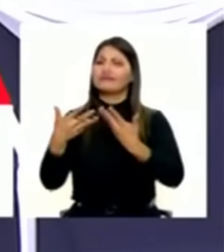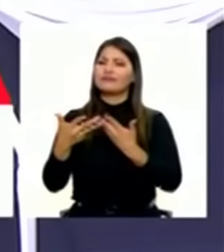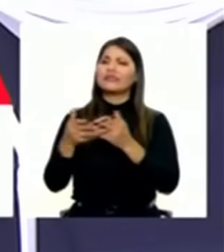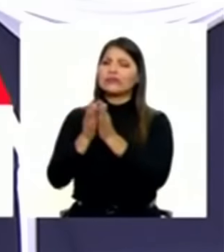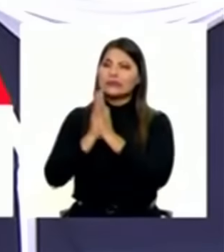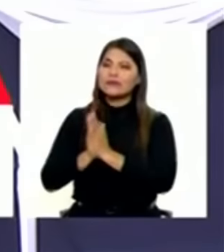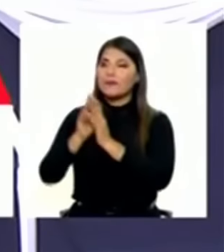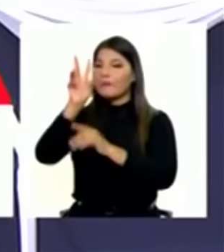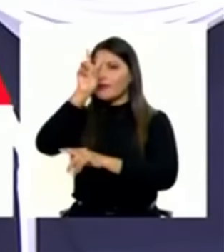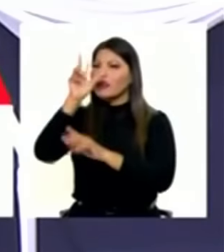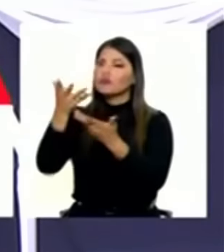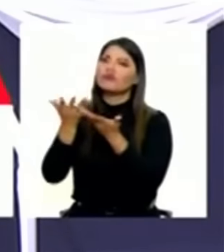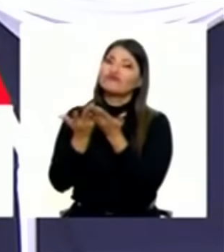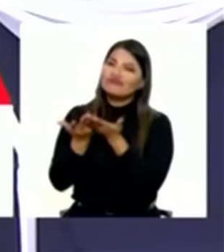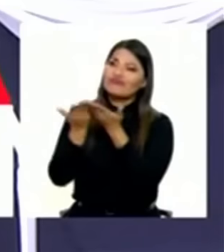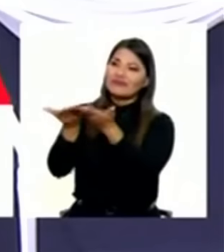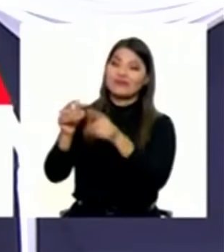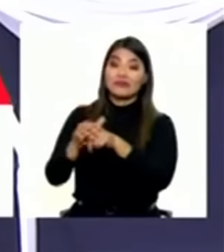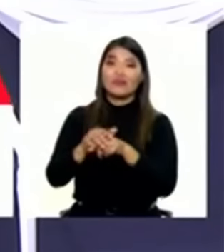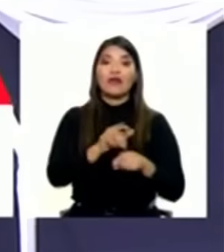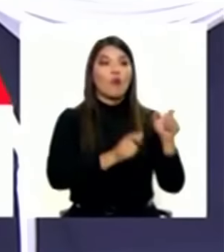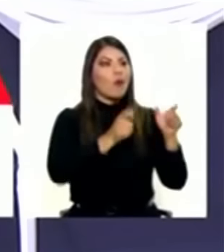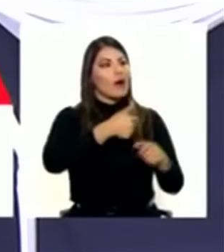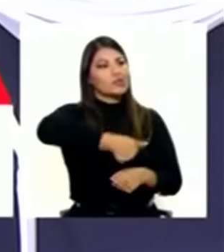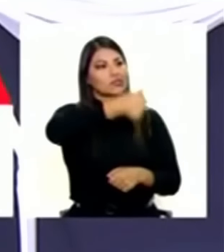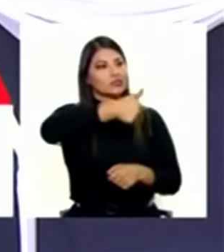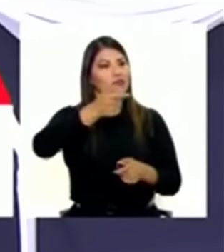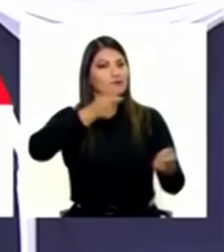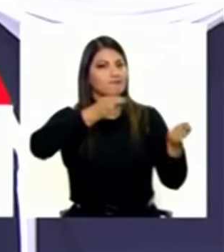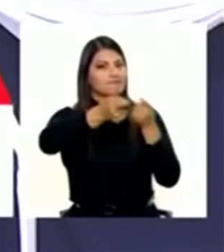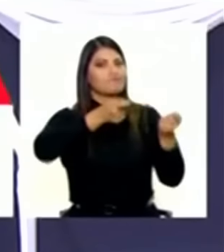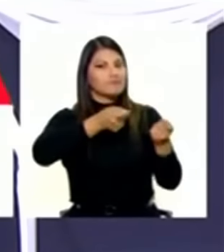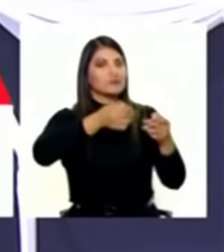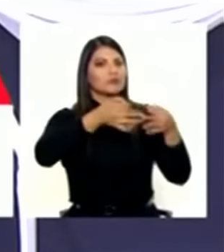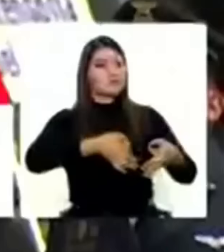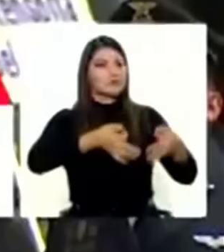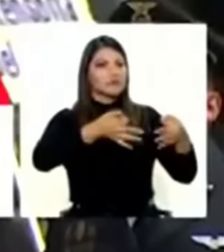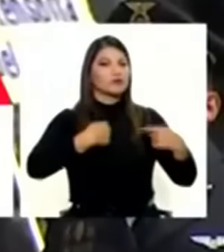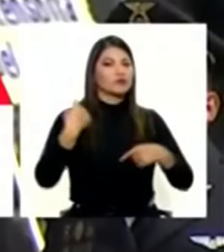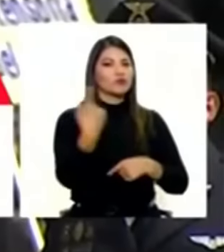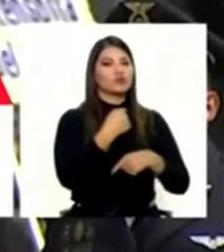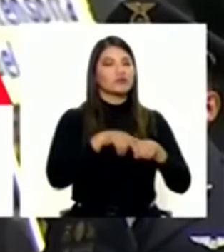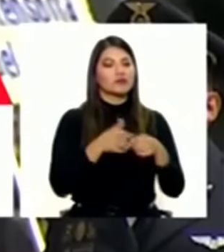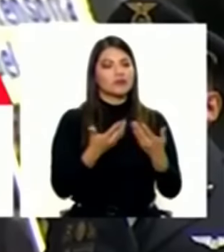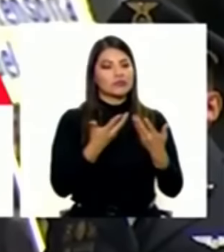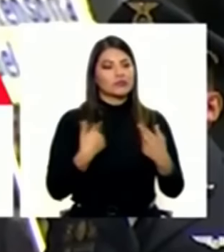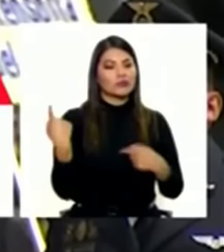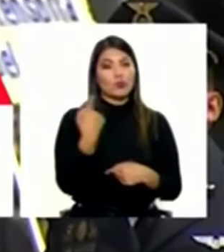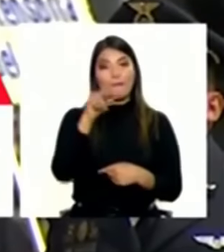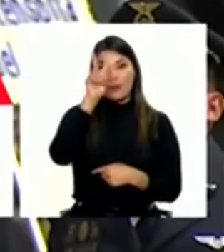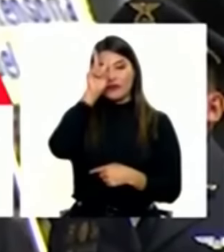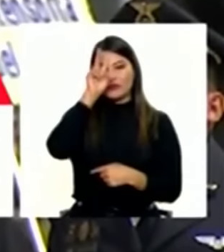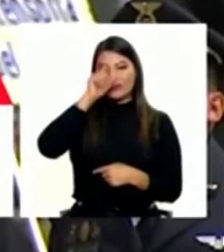que lo gobiernan y tienen los destinos de nuestro querido